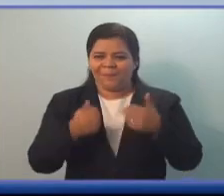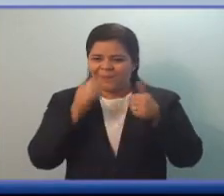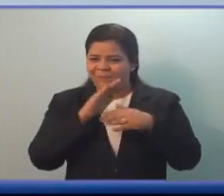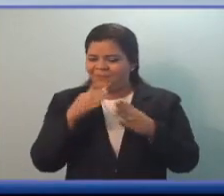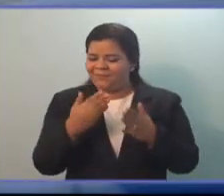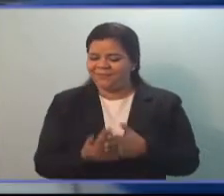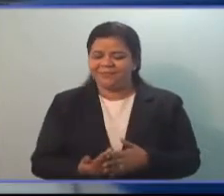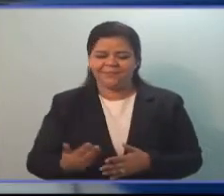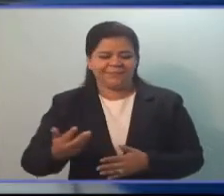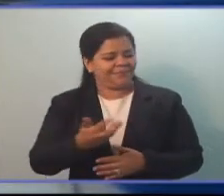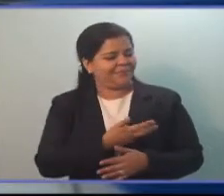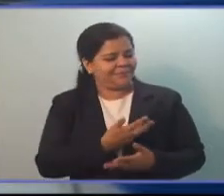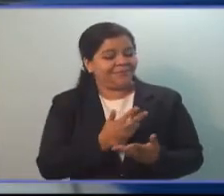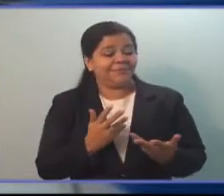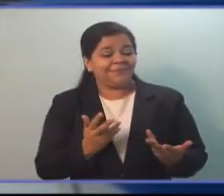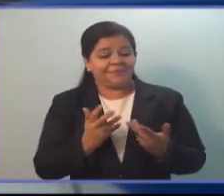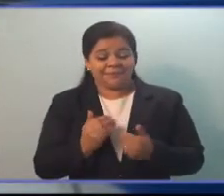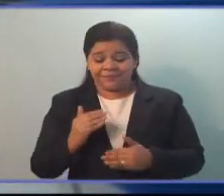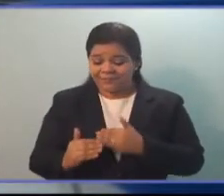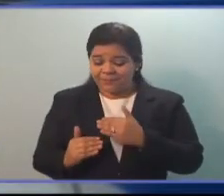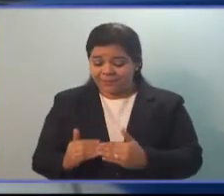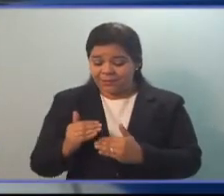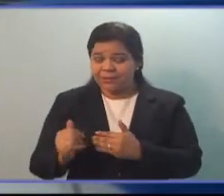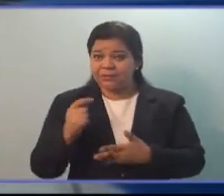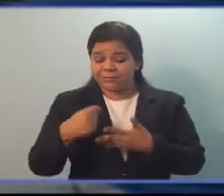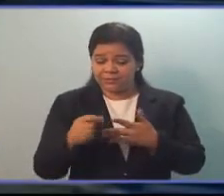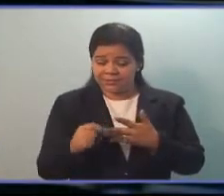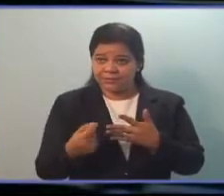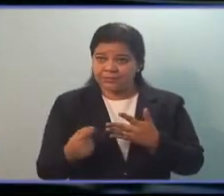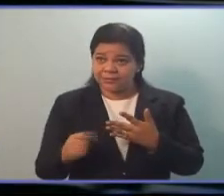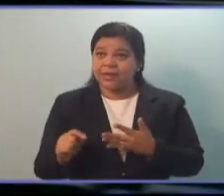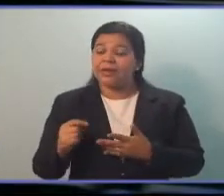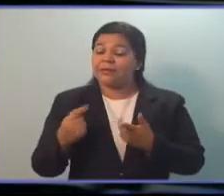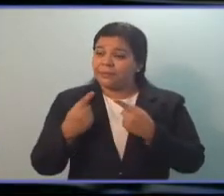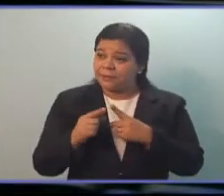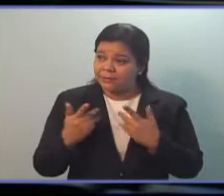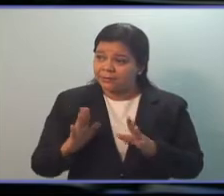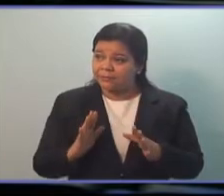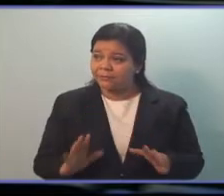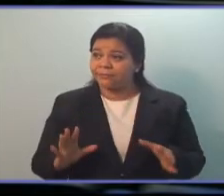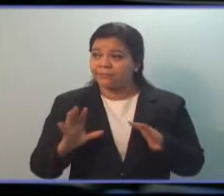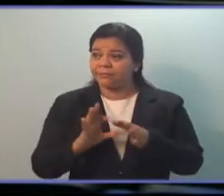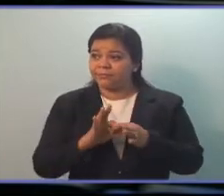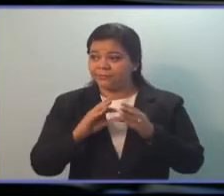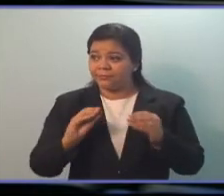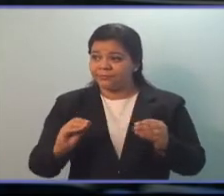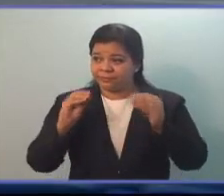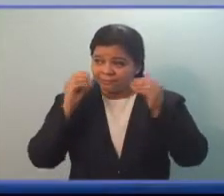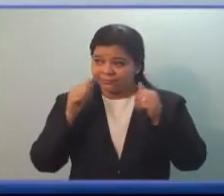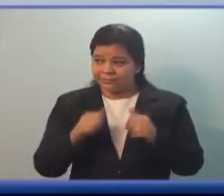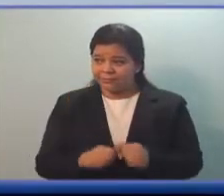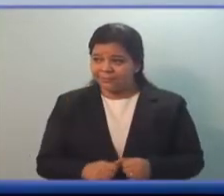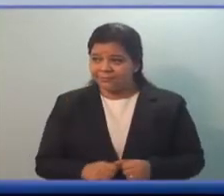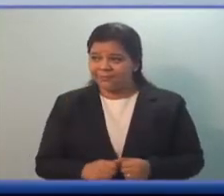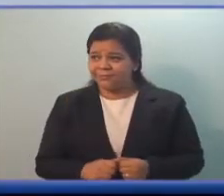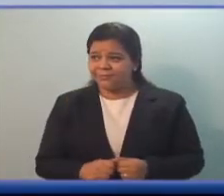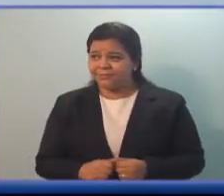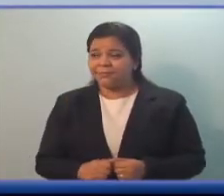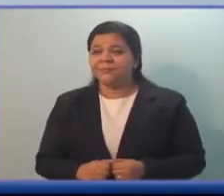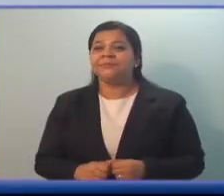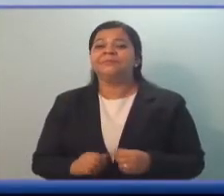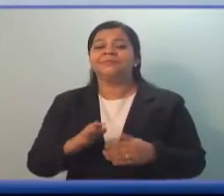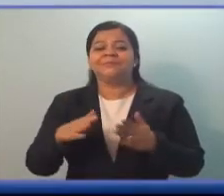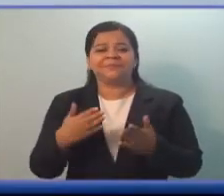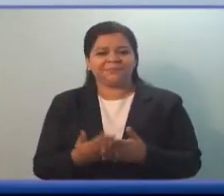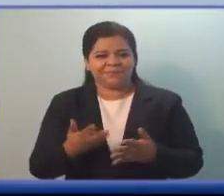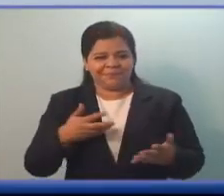que también surgió a partir de un proceso de revisión de expedientes, y ahí pues se tuvo que señalar algunas cosas. Y lo